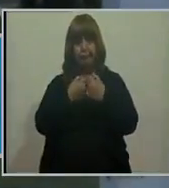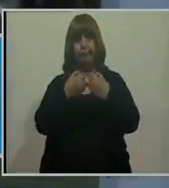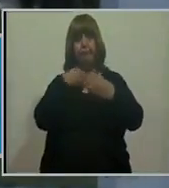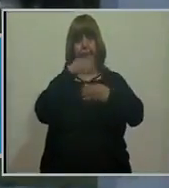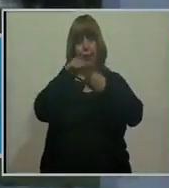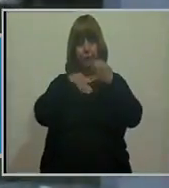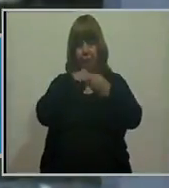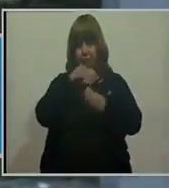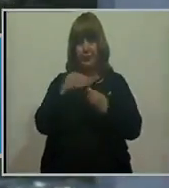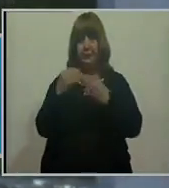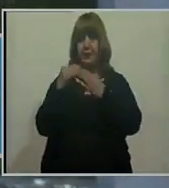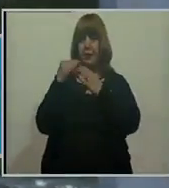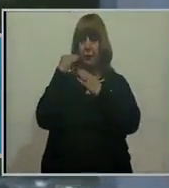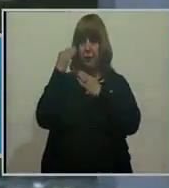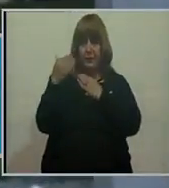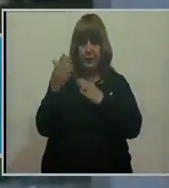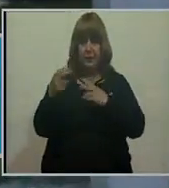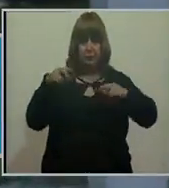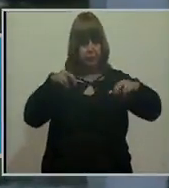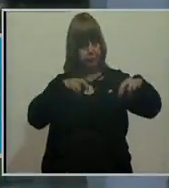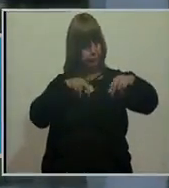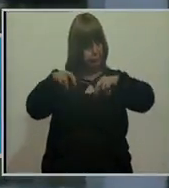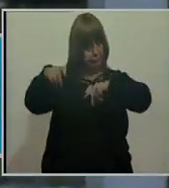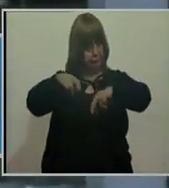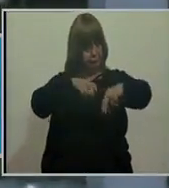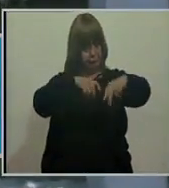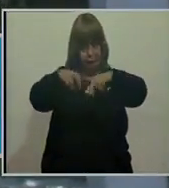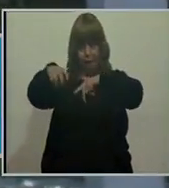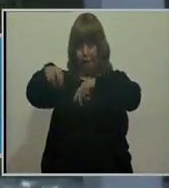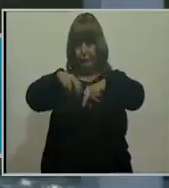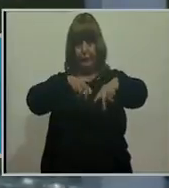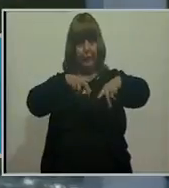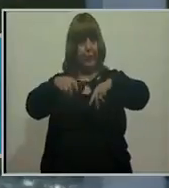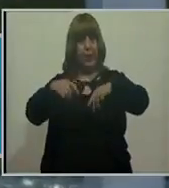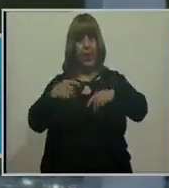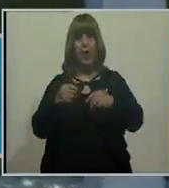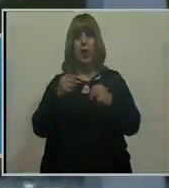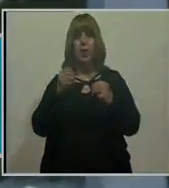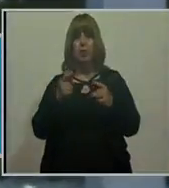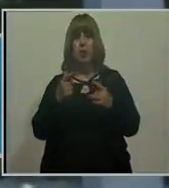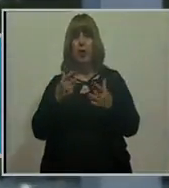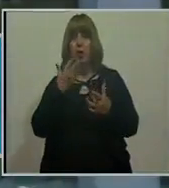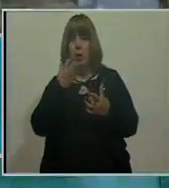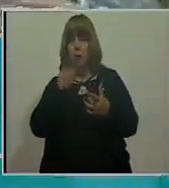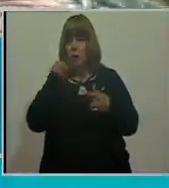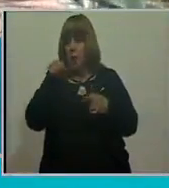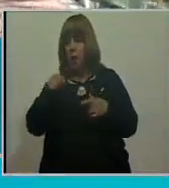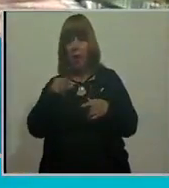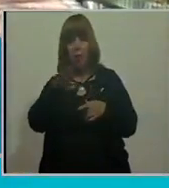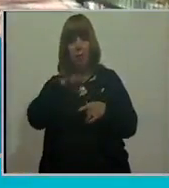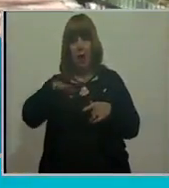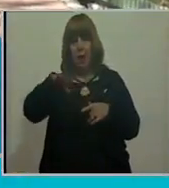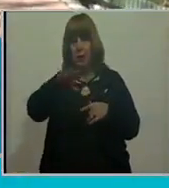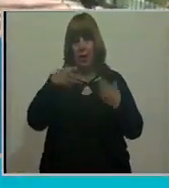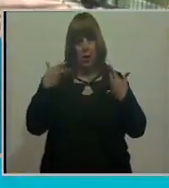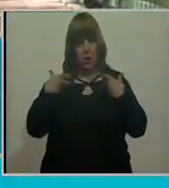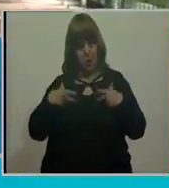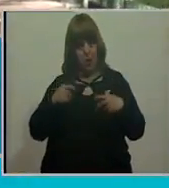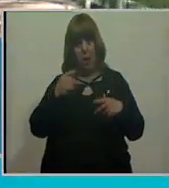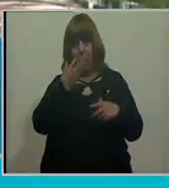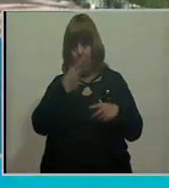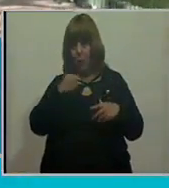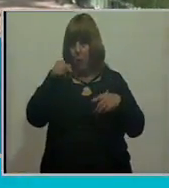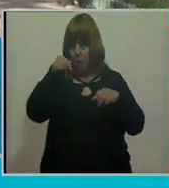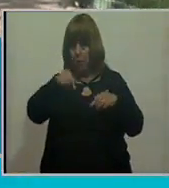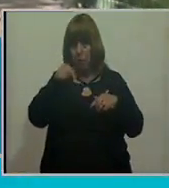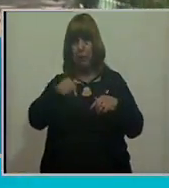donde todos los vecinos pueden transitar libremente y desarrollar todas sus actividades en forma normal en cuanto